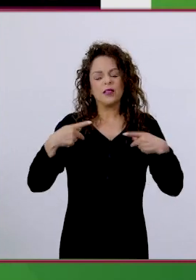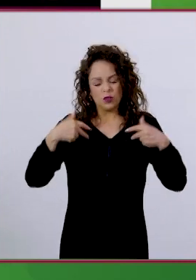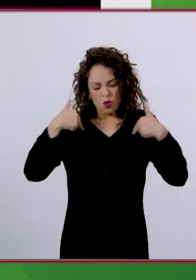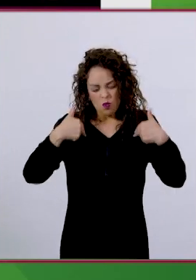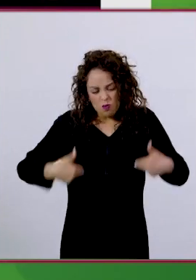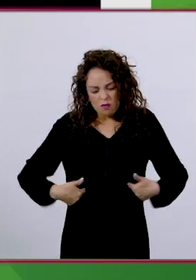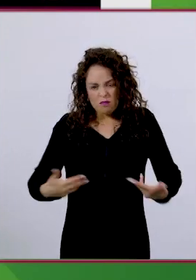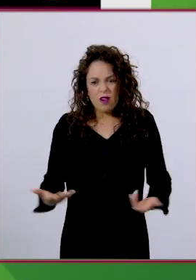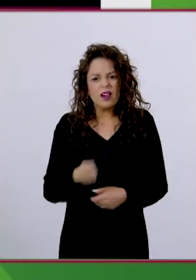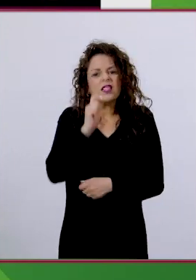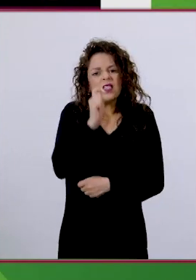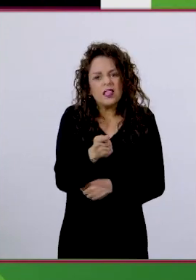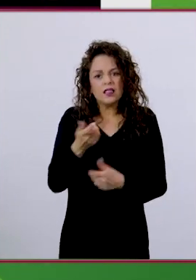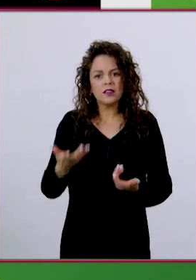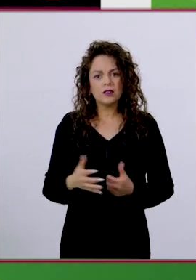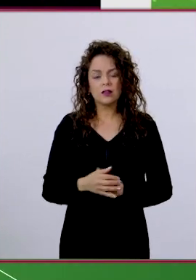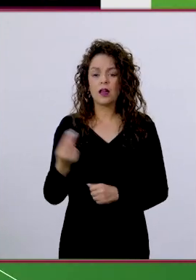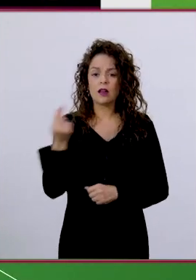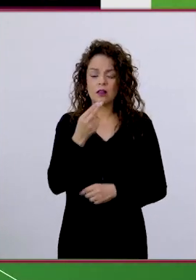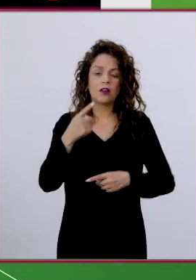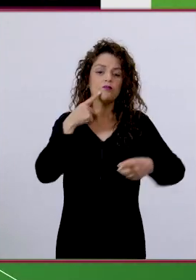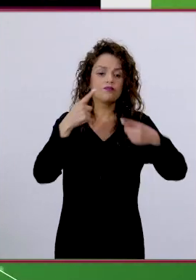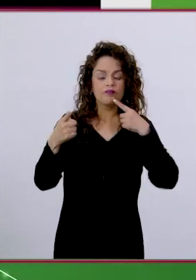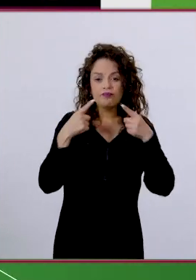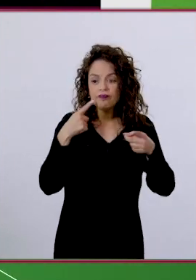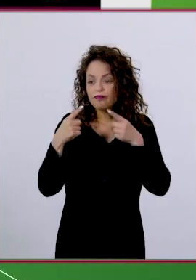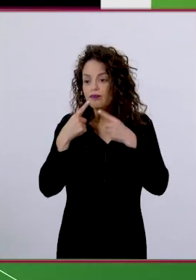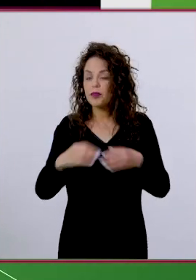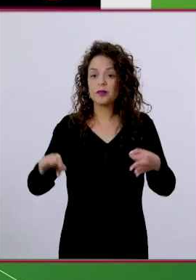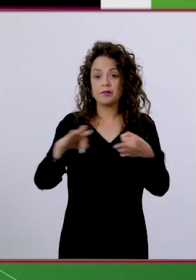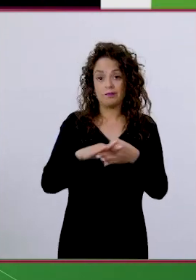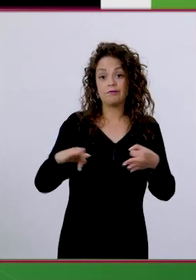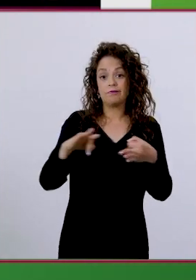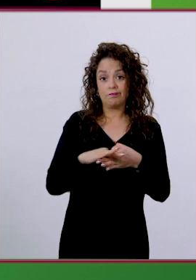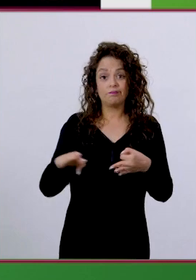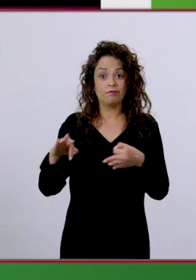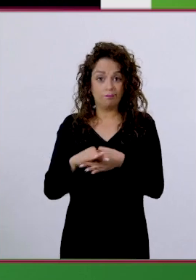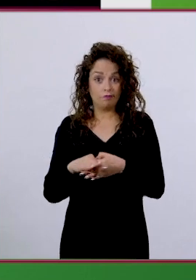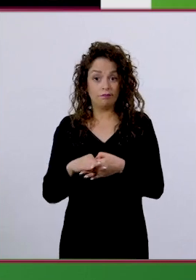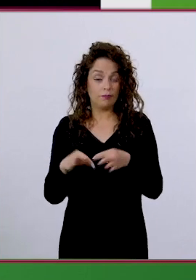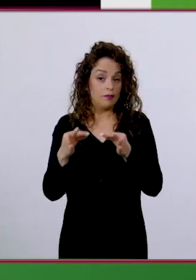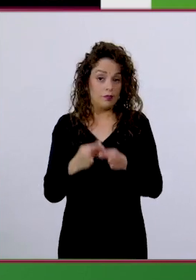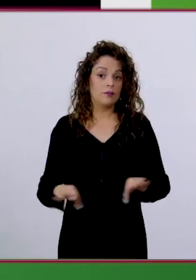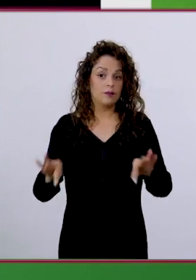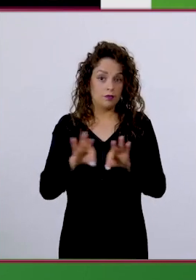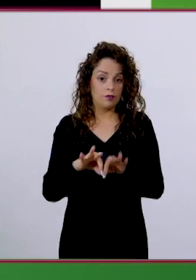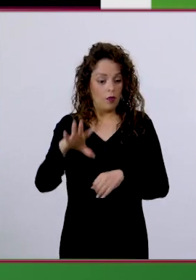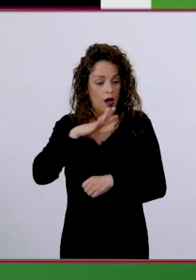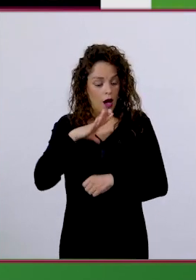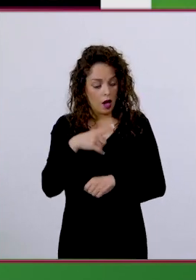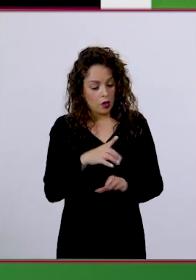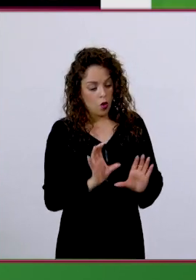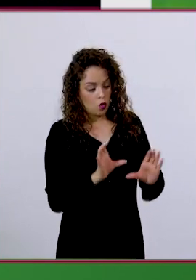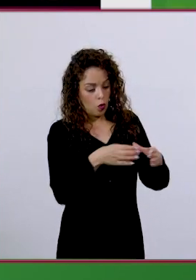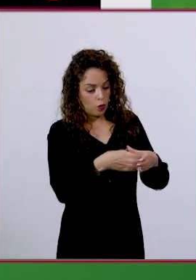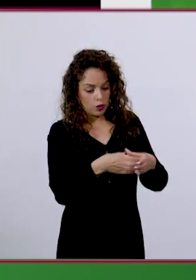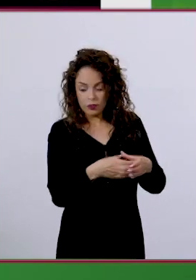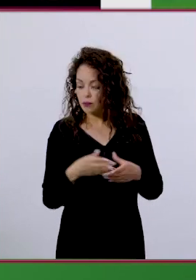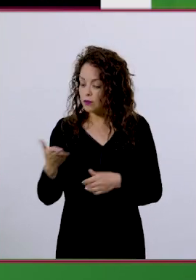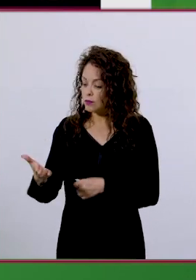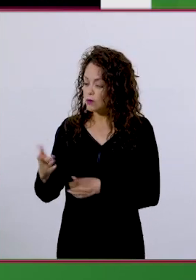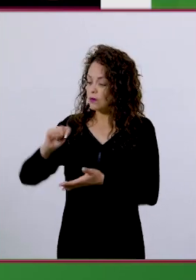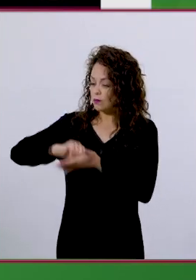Para ser seres humanos tenemos que dialogar continuamente. Por una parte tenemos a las comunidades, por la otra estamos los